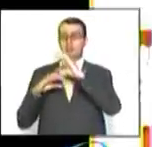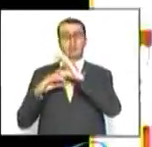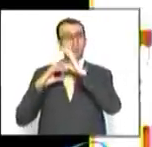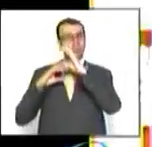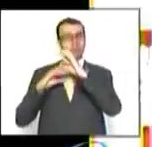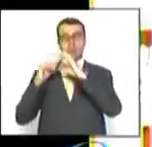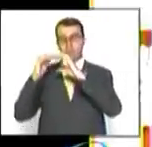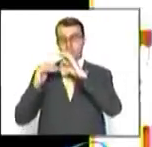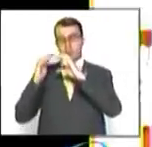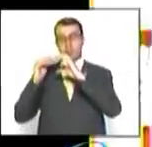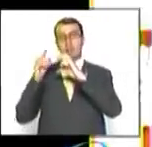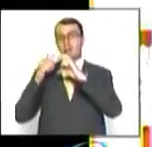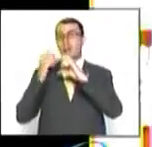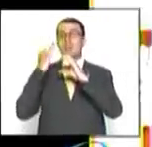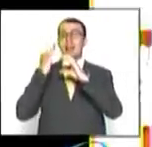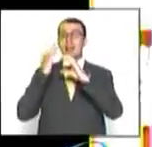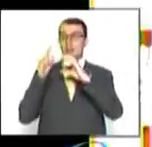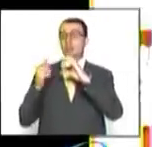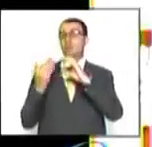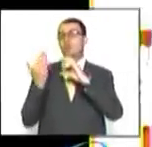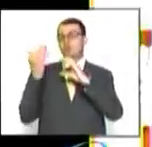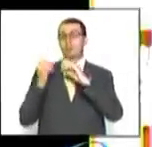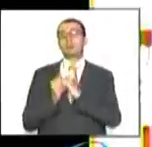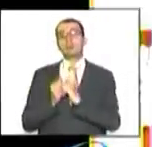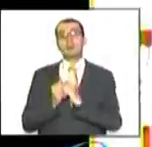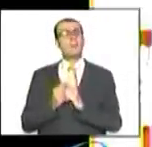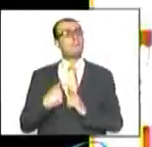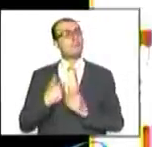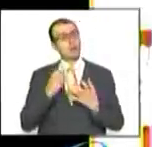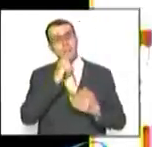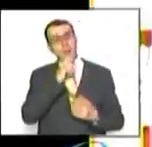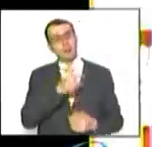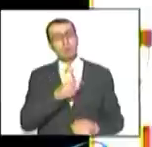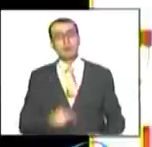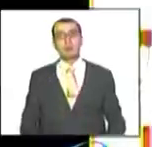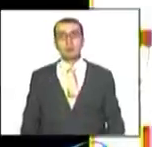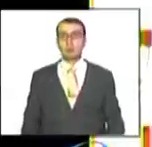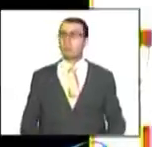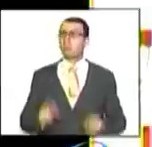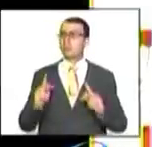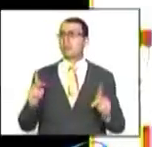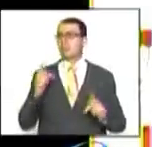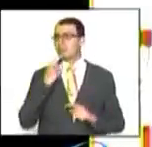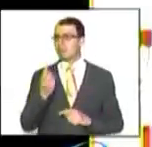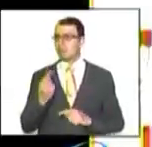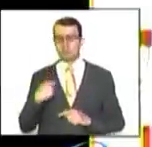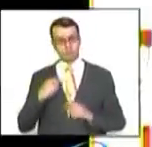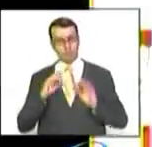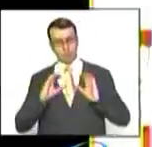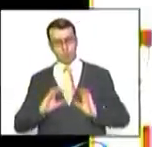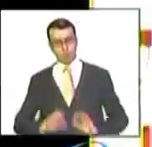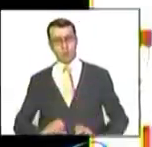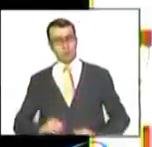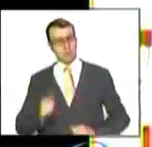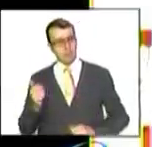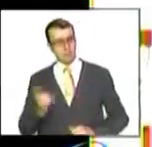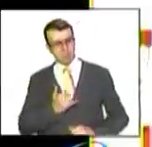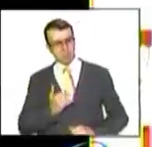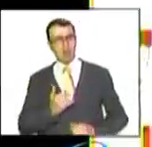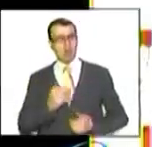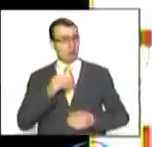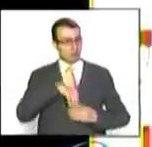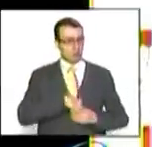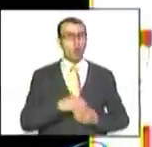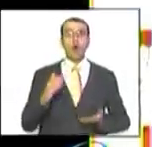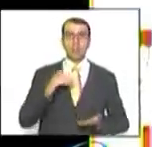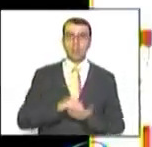a hacer, usted que estuvo ahora que acaba de terminar el diplomado. La gente dirá, pero si eso está dentro del cuerpo, entonces ¿por qué me la vuelven a